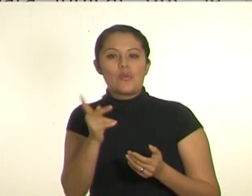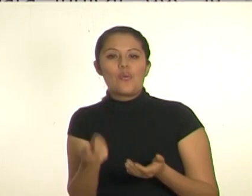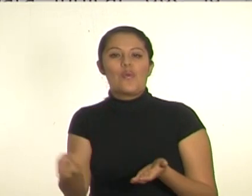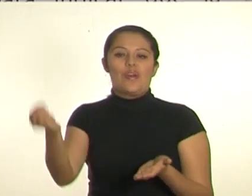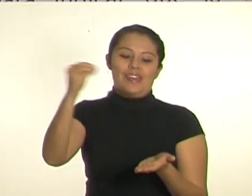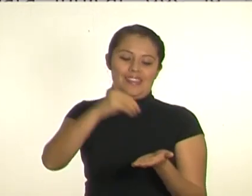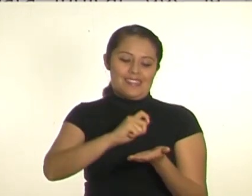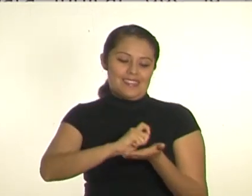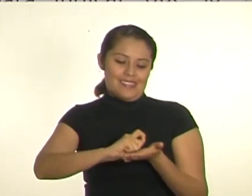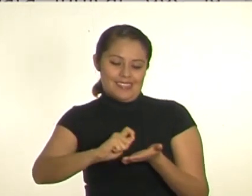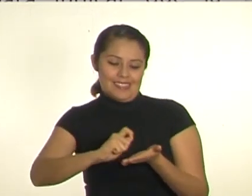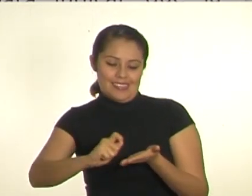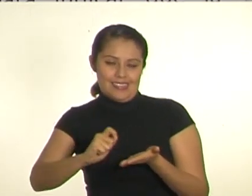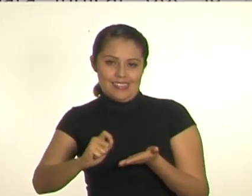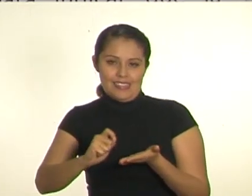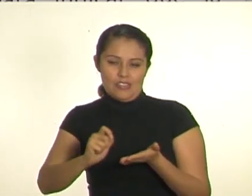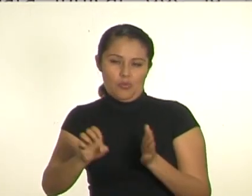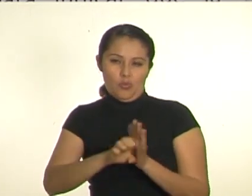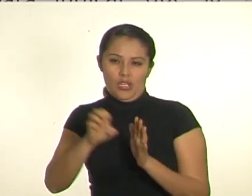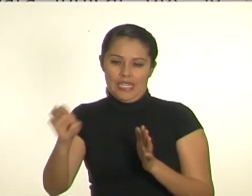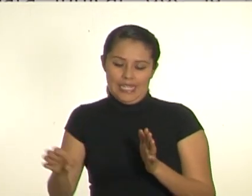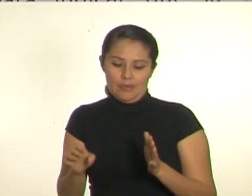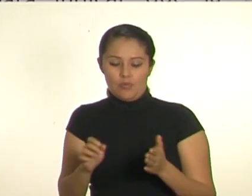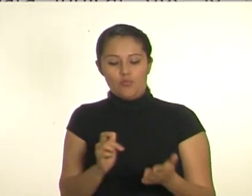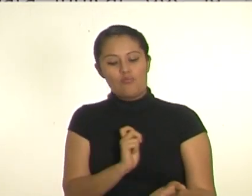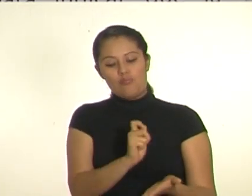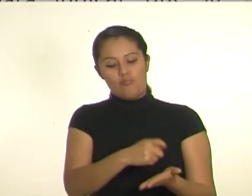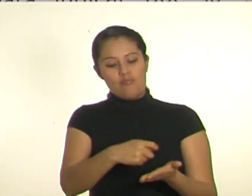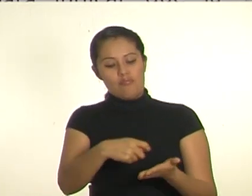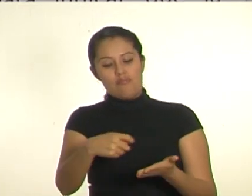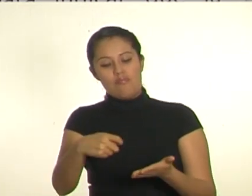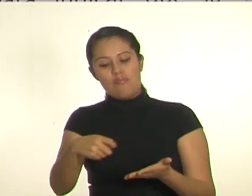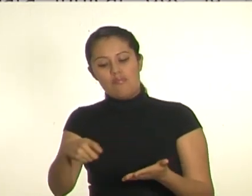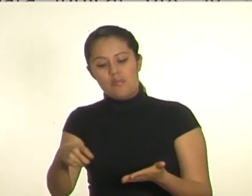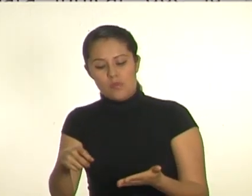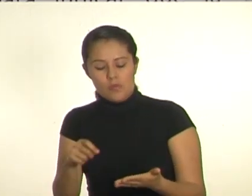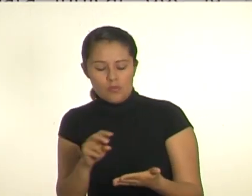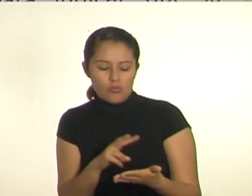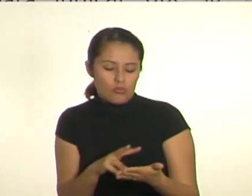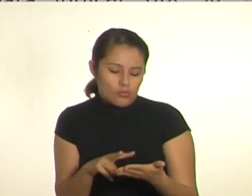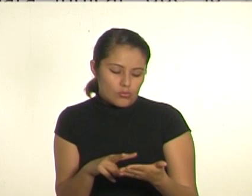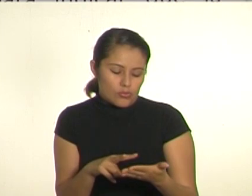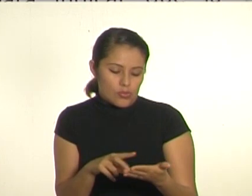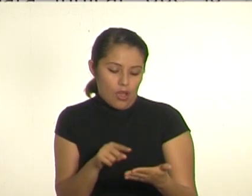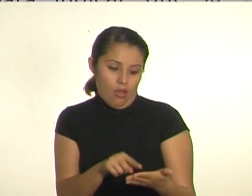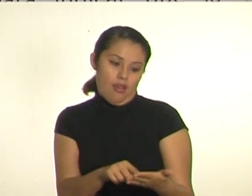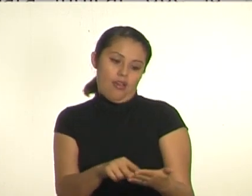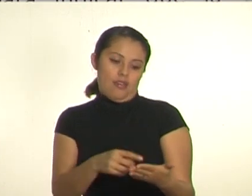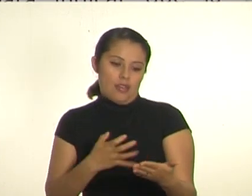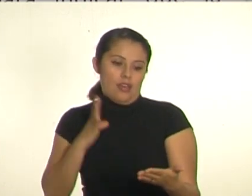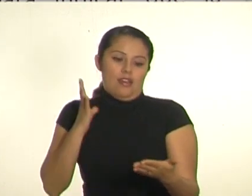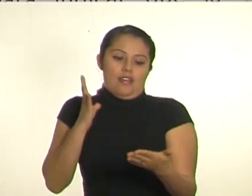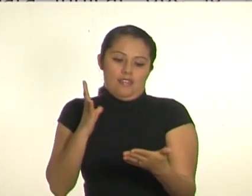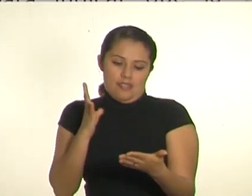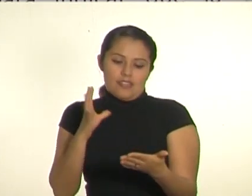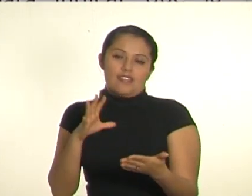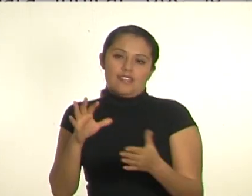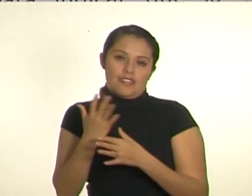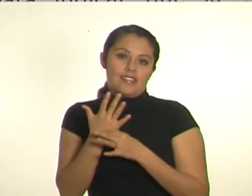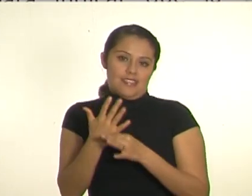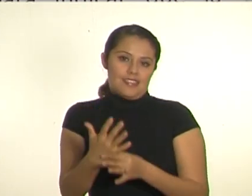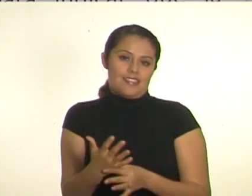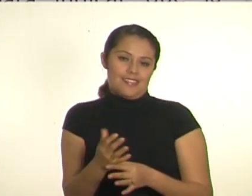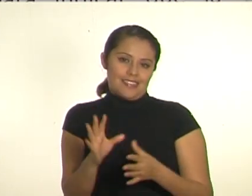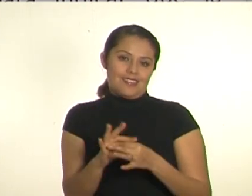se usan para indicar una expresión y para enfatizar en algo